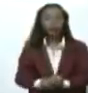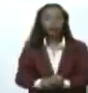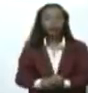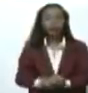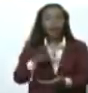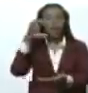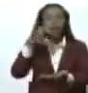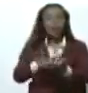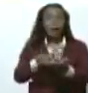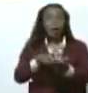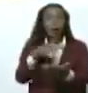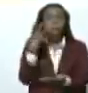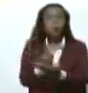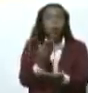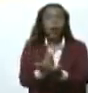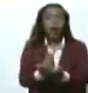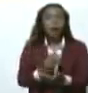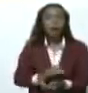Estado Monagas